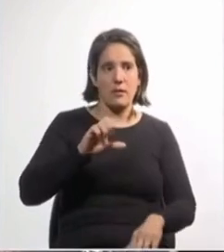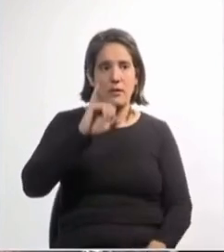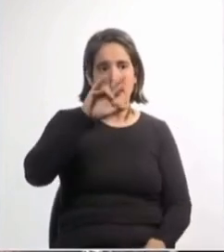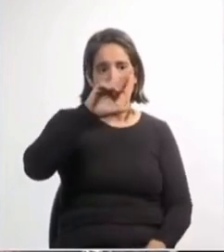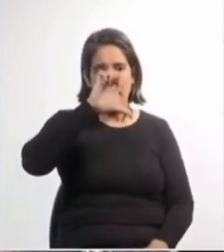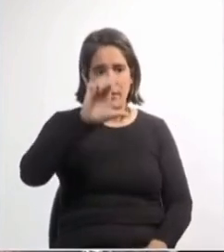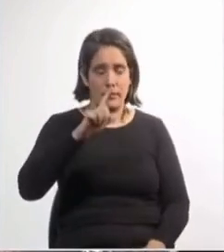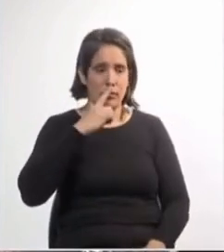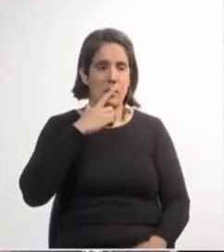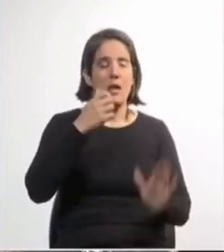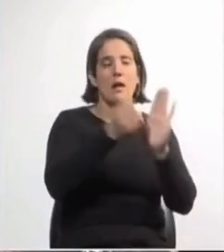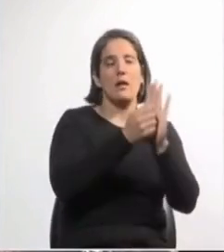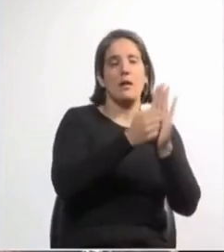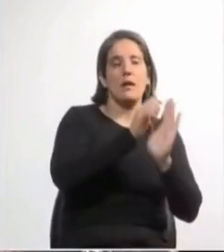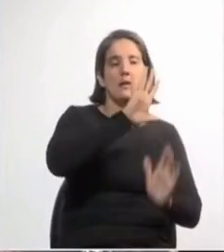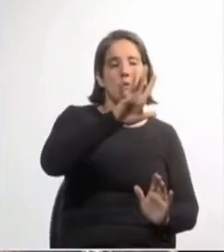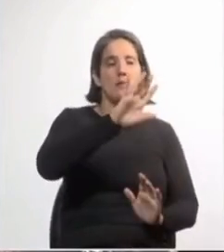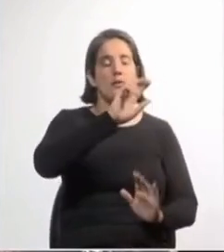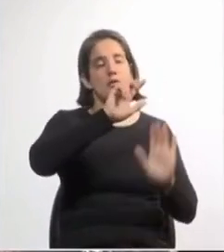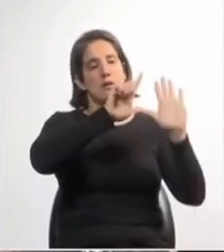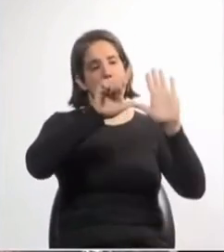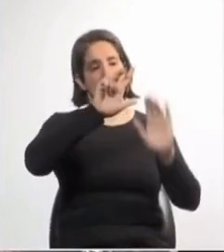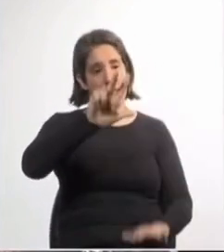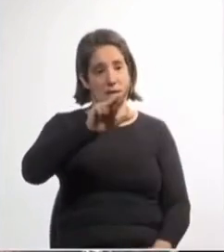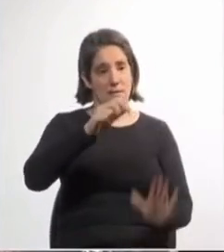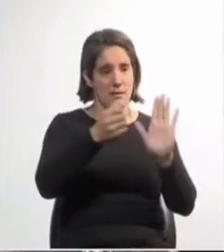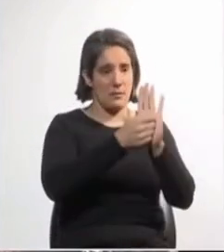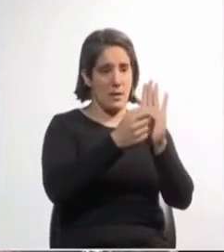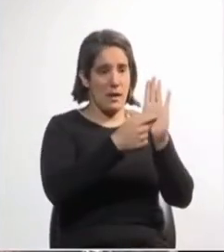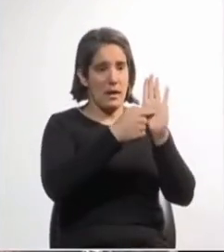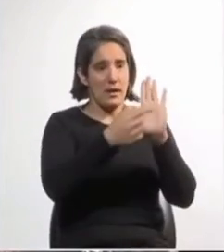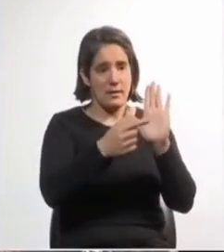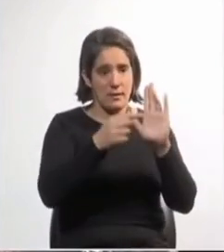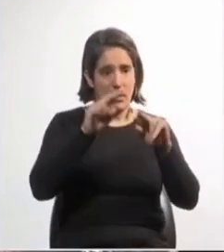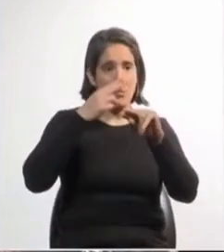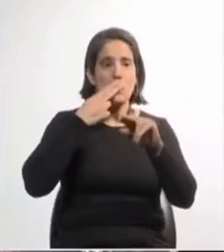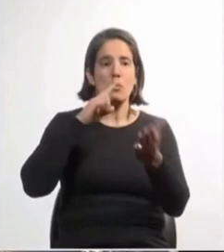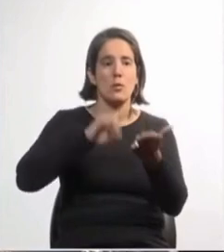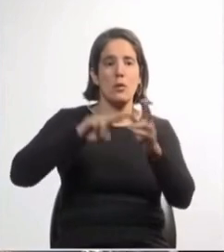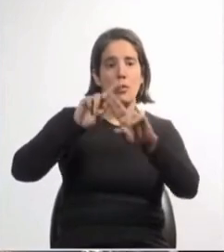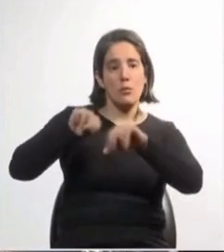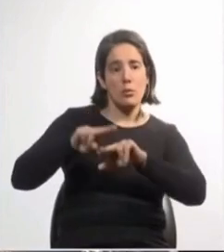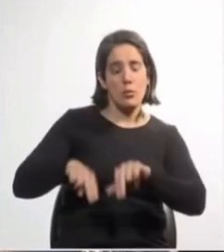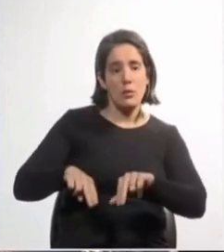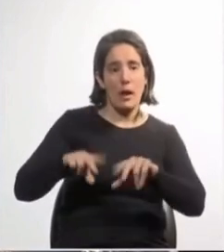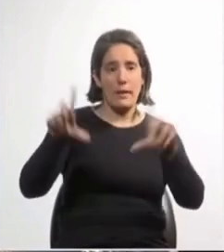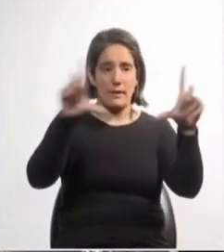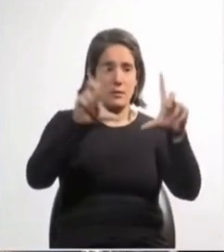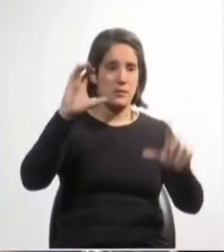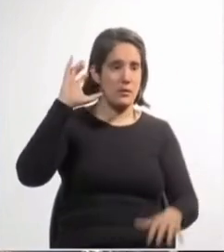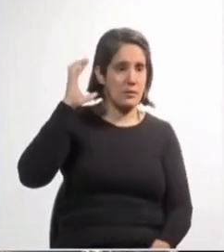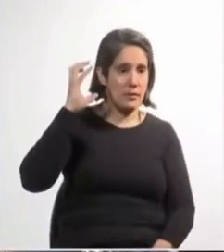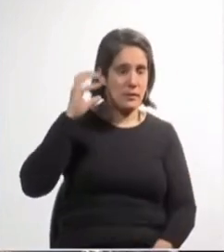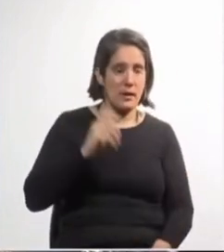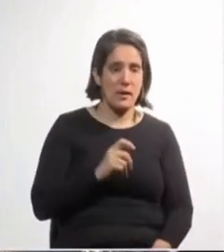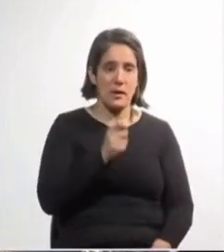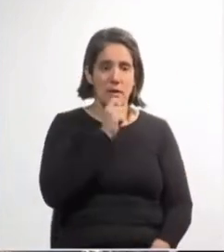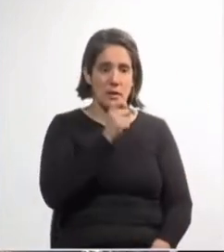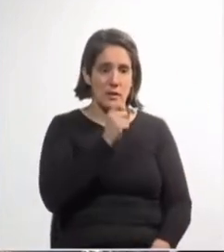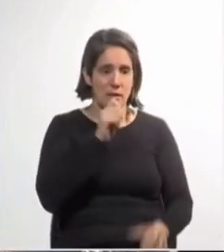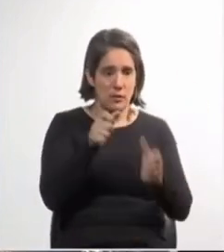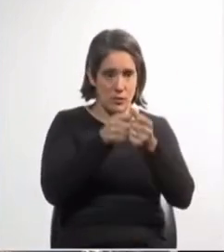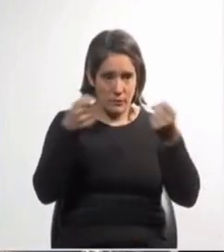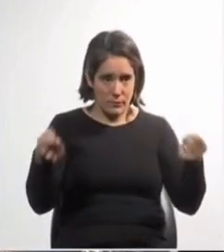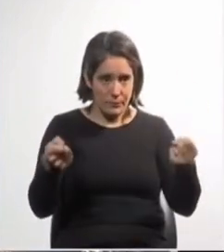al artículo 573, que refiere a exoneraciones de medios de prensa y de radiodifusión